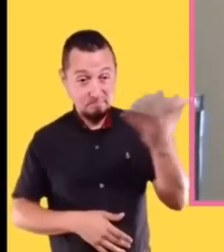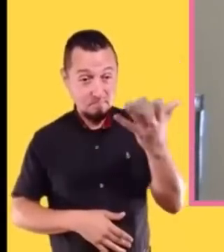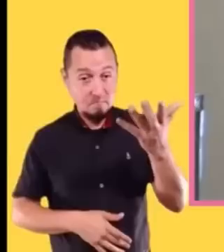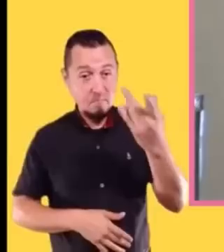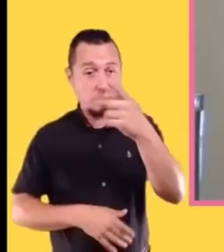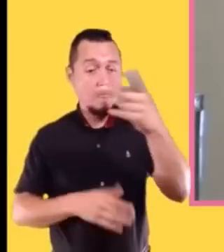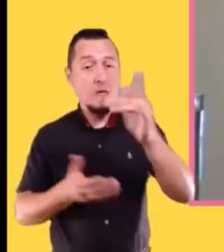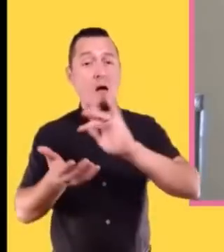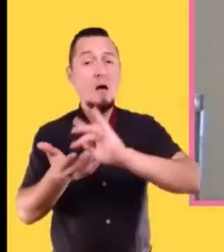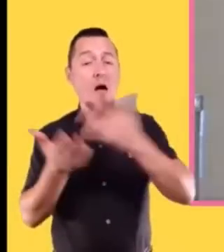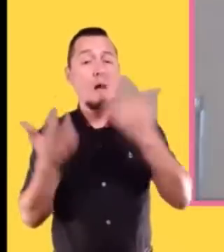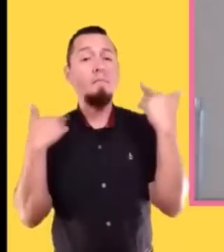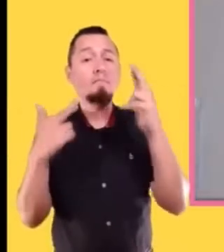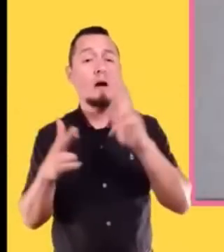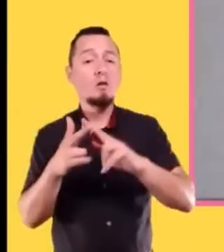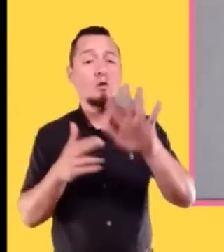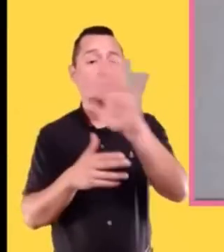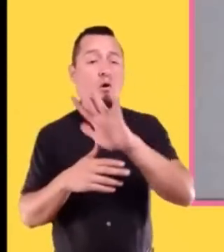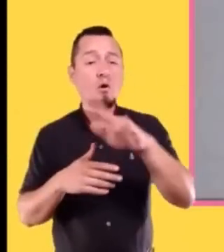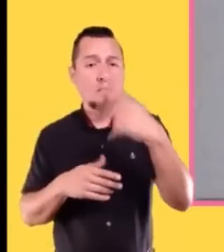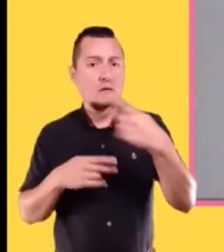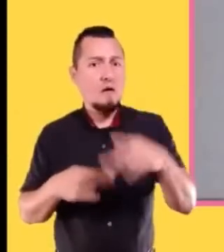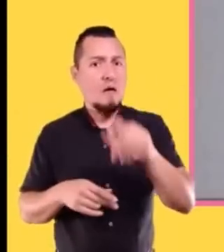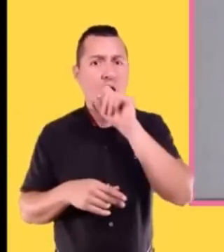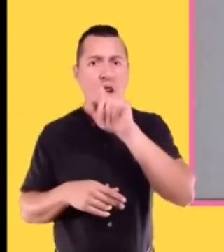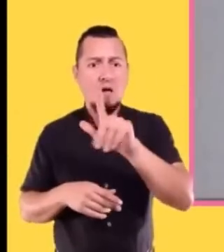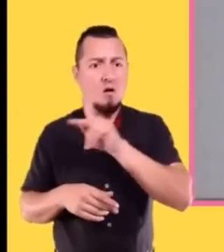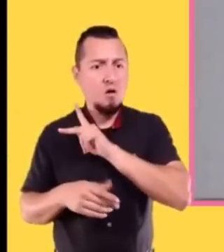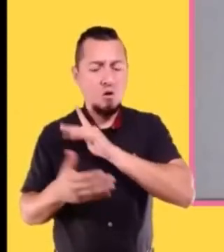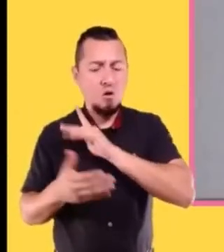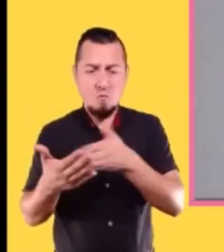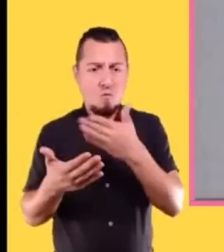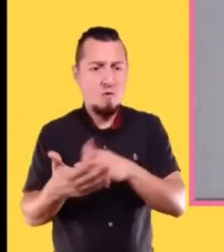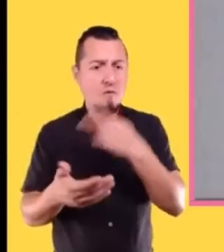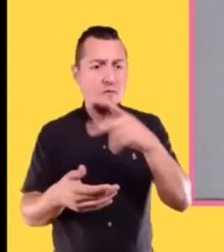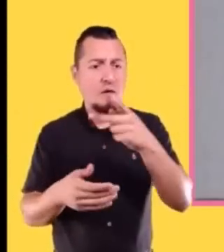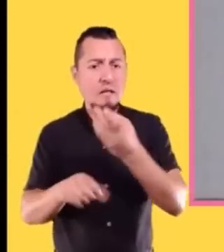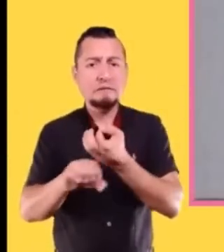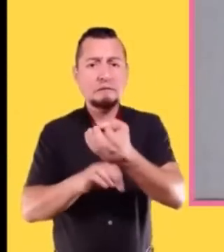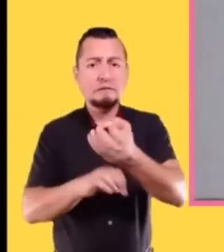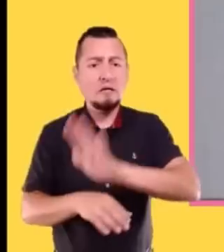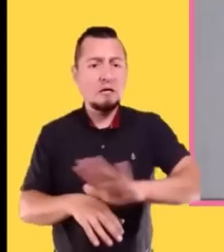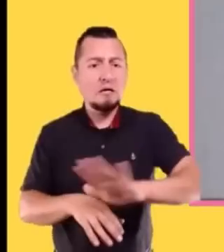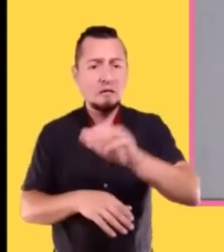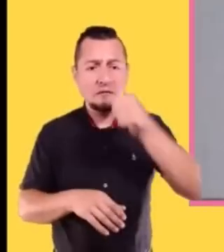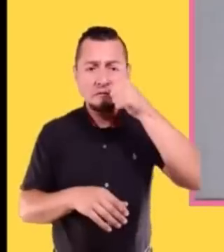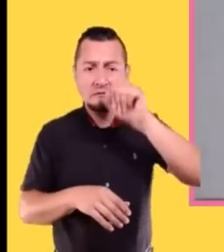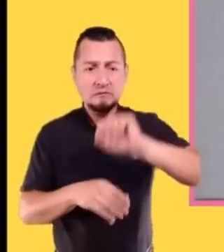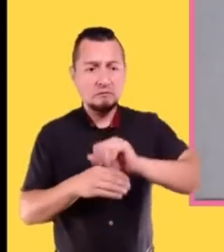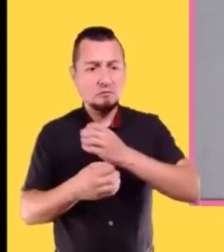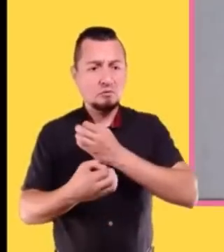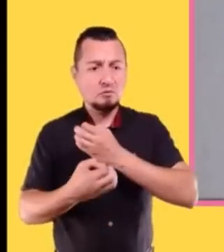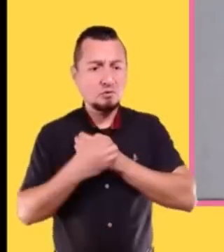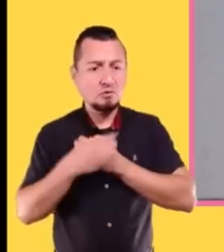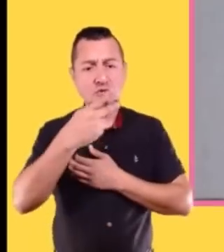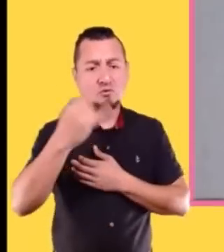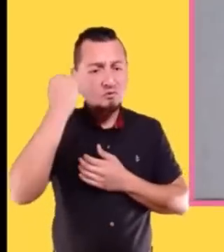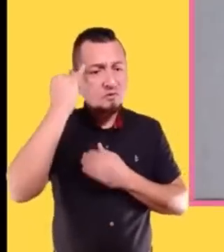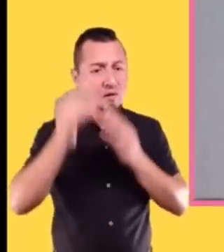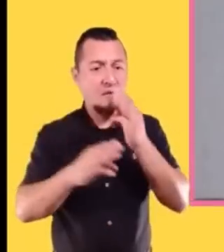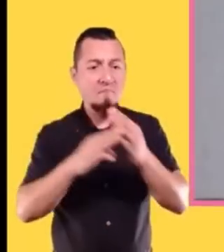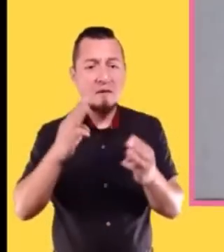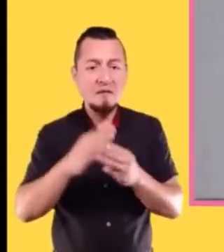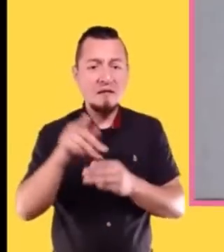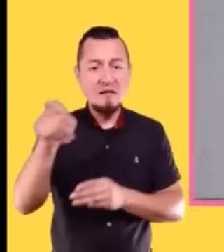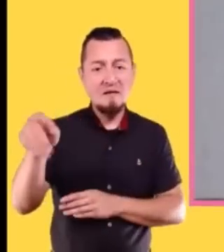los maestros hechos en Jalisco. Estos son documentos del gobierno del Estado y de la Secretaría de Educación, no son los materiales de la